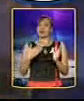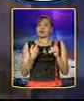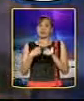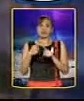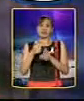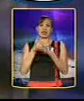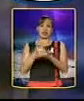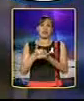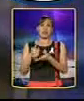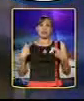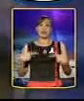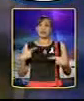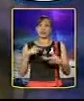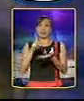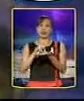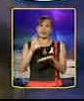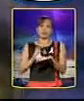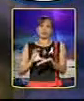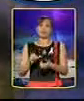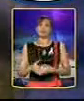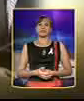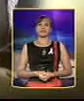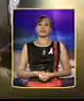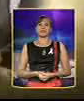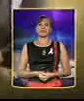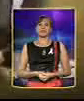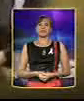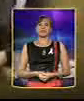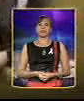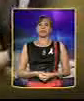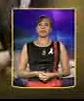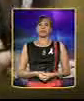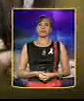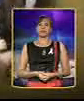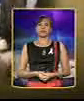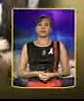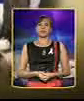con las personas con capacidades diferentes.